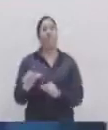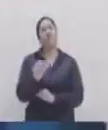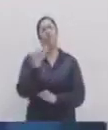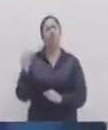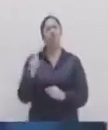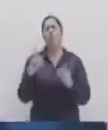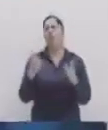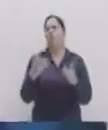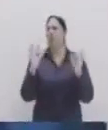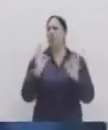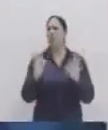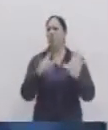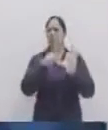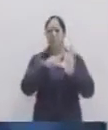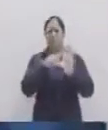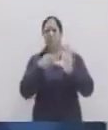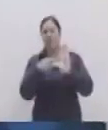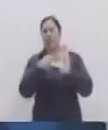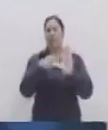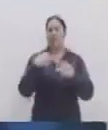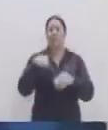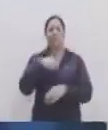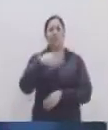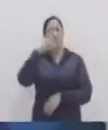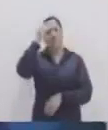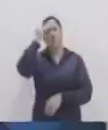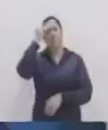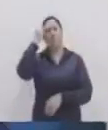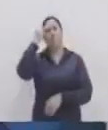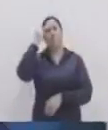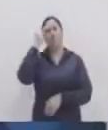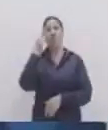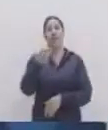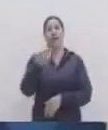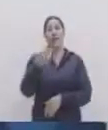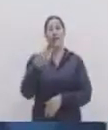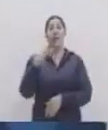Continuando con los otros ángulos que vimos en la circunferencia, vamos a